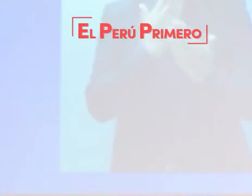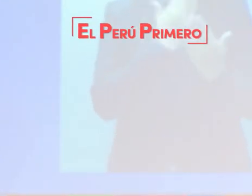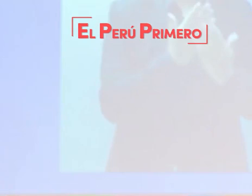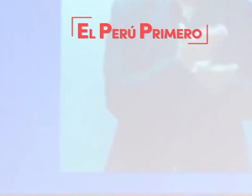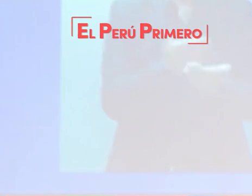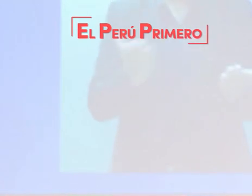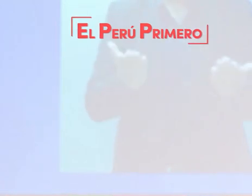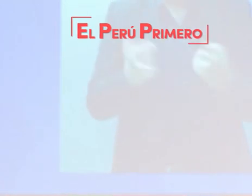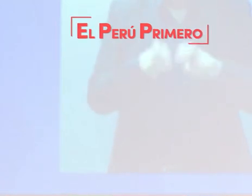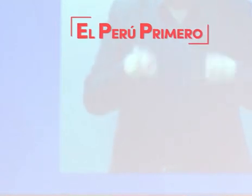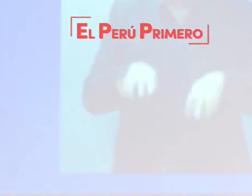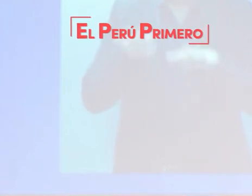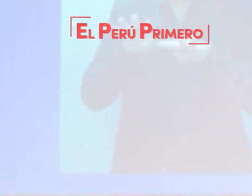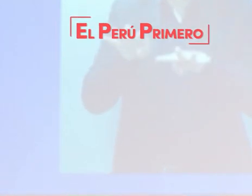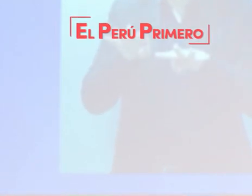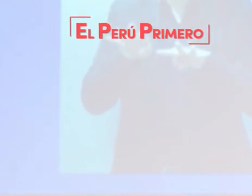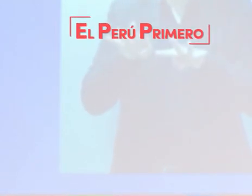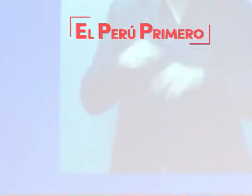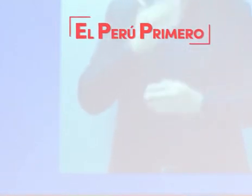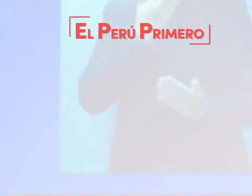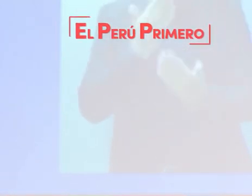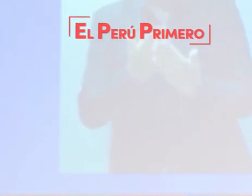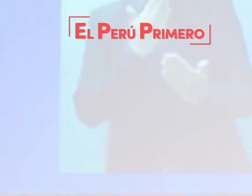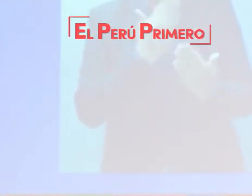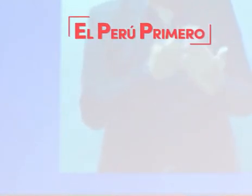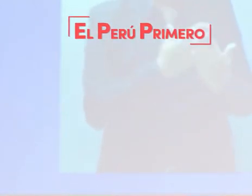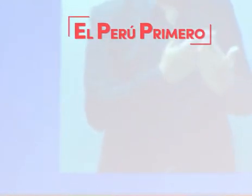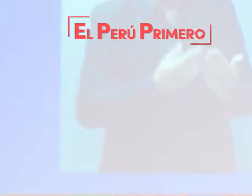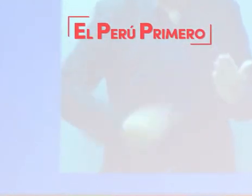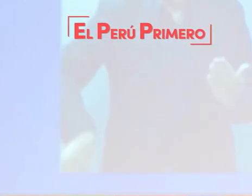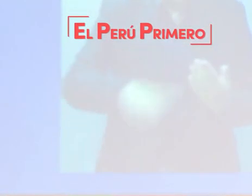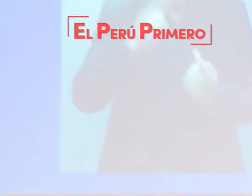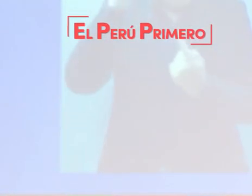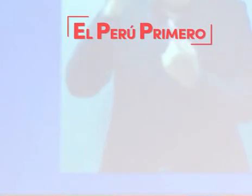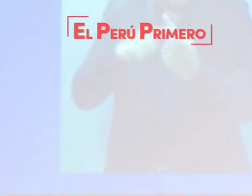los peruanos en este tema. Estamos trabajando por un futuro mejor. Ese es el objetivo.